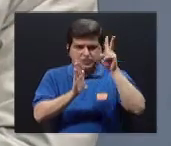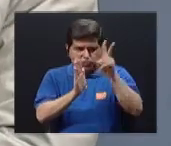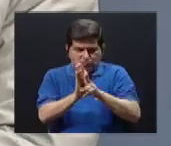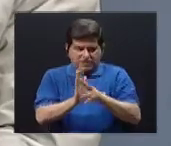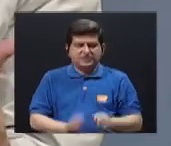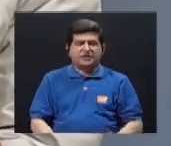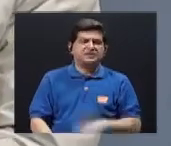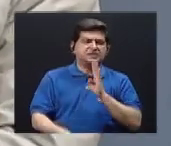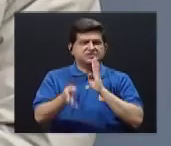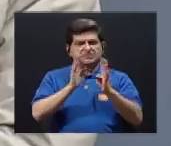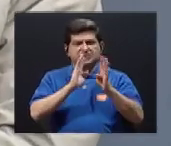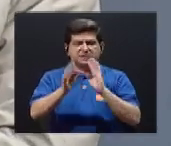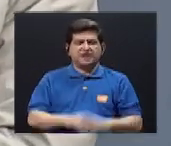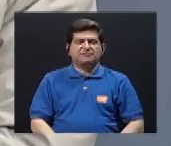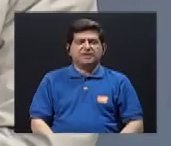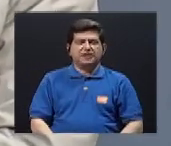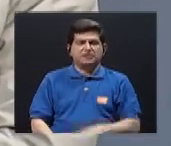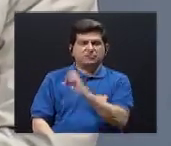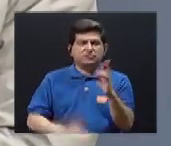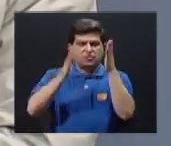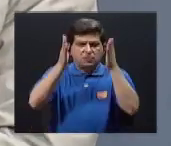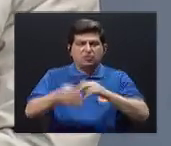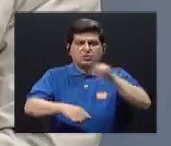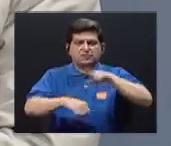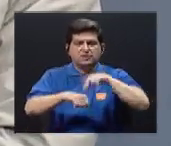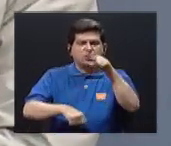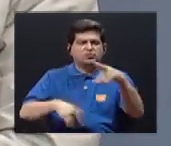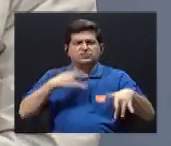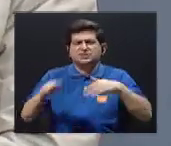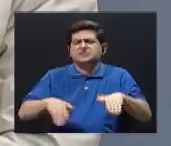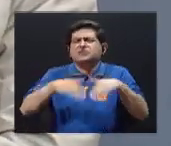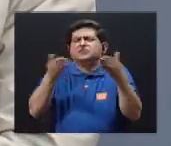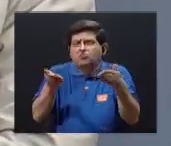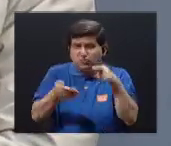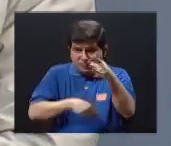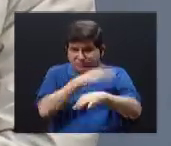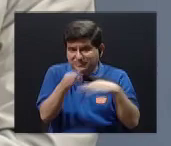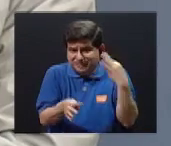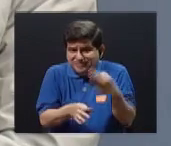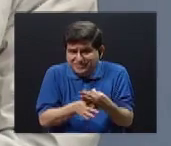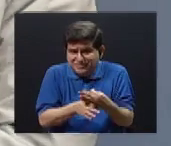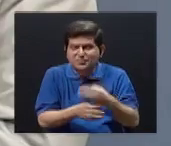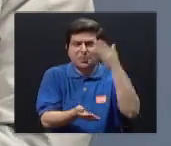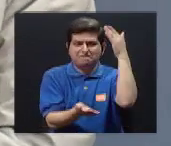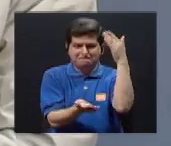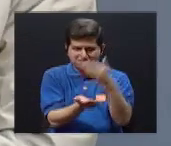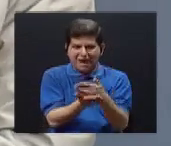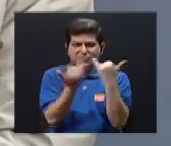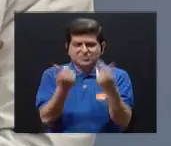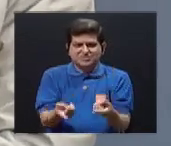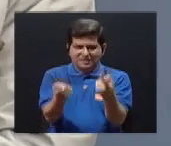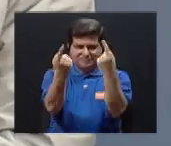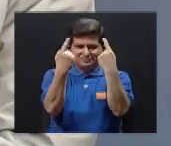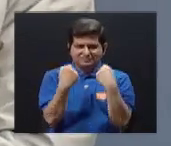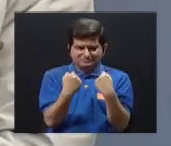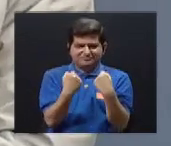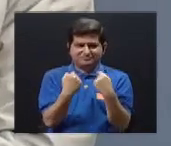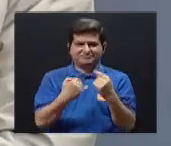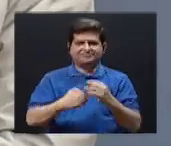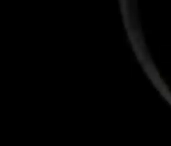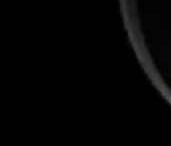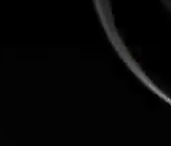documentalistas conversando sobre Tico Promedio. ¿Usted cómo se siente, Tico Promedio? Vamos a una pausa y ya